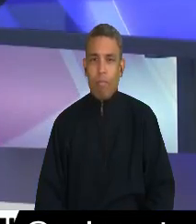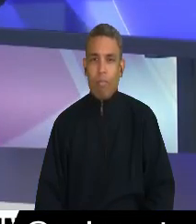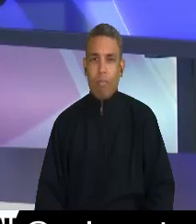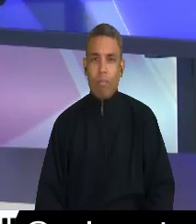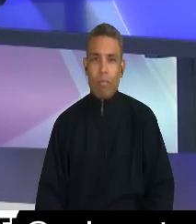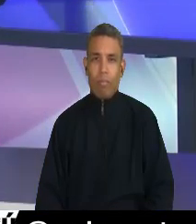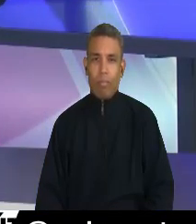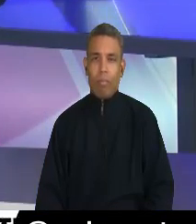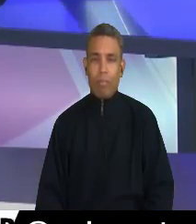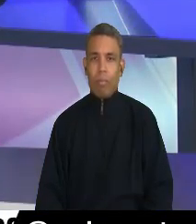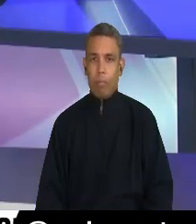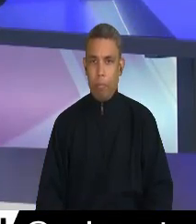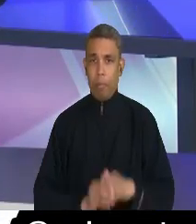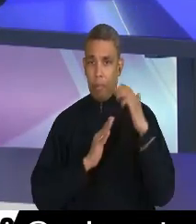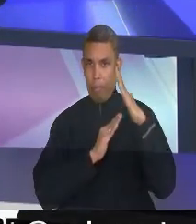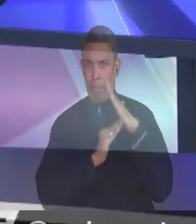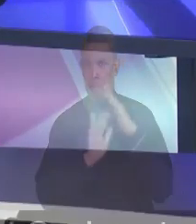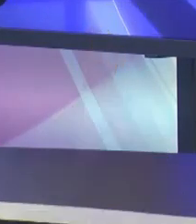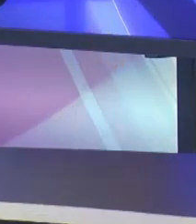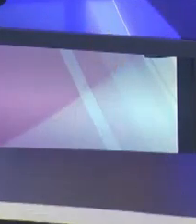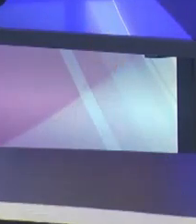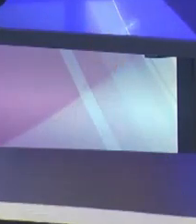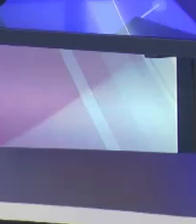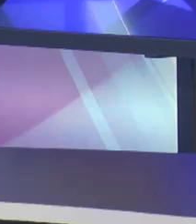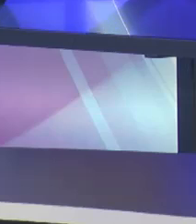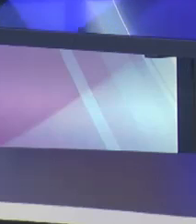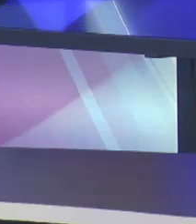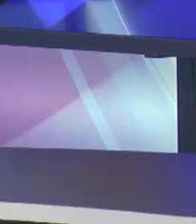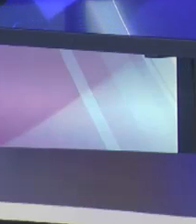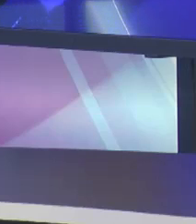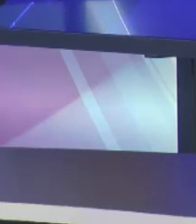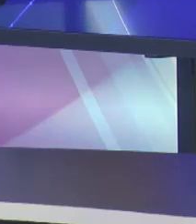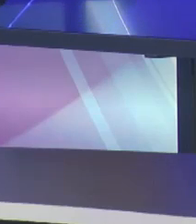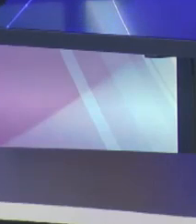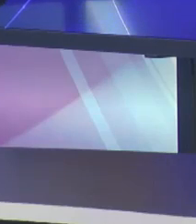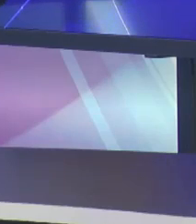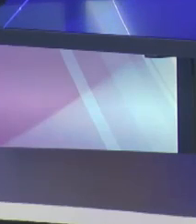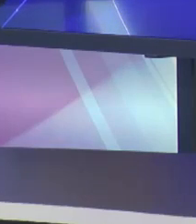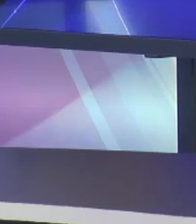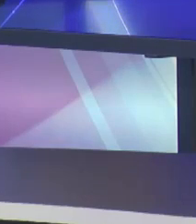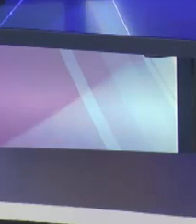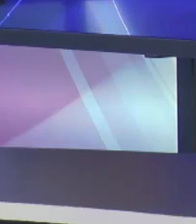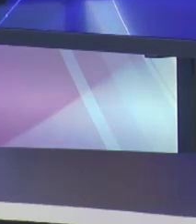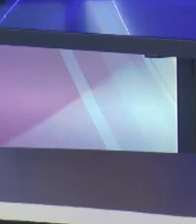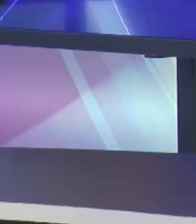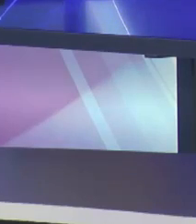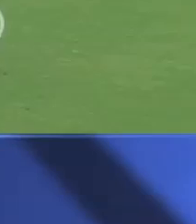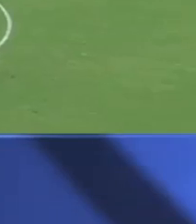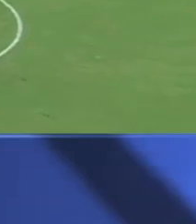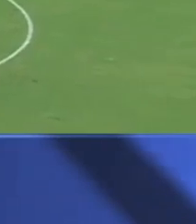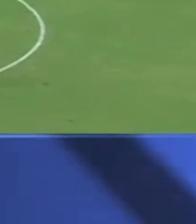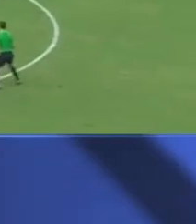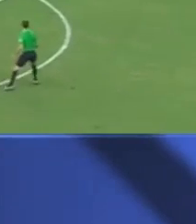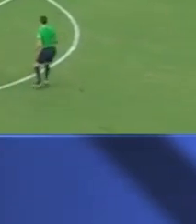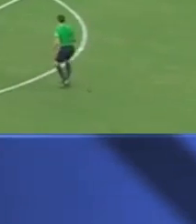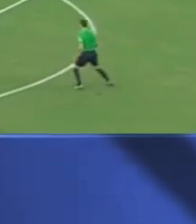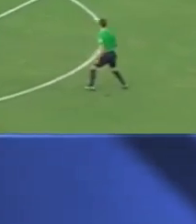Y al regreso de la pausa, esperen las reacciones del técnico de la Alianza Petrolera frente a la pérdida de la máquina amarilla contra el Huila. Ya